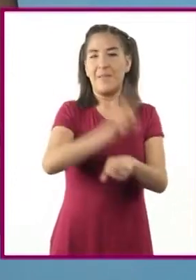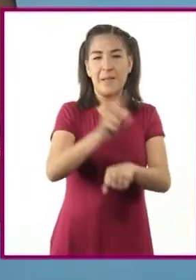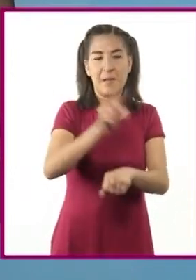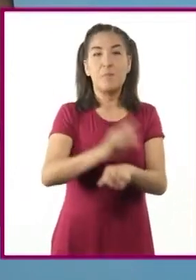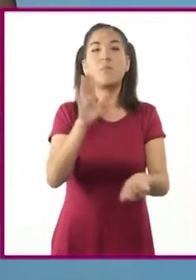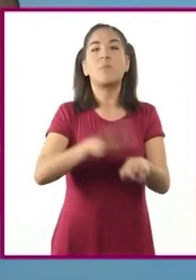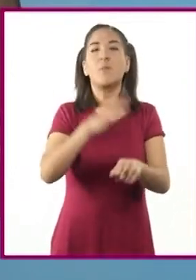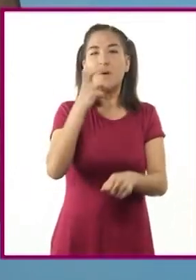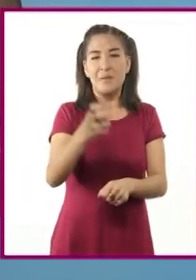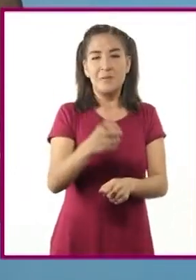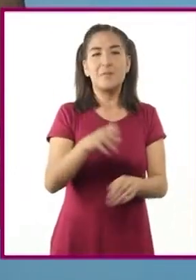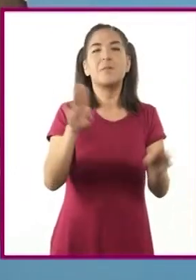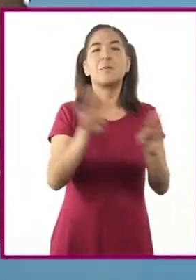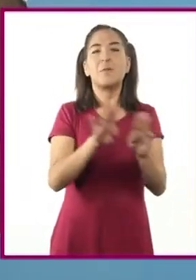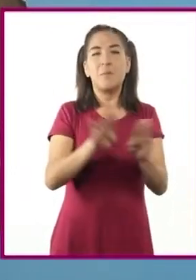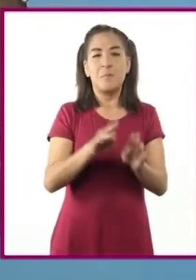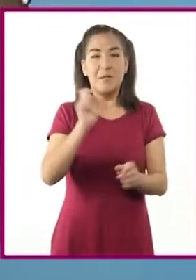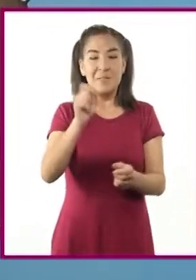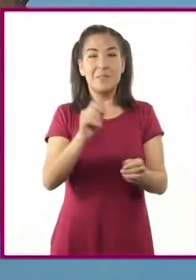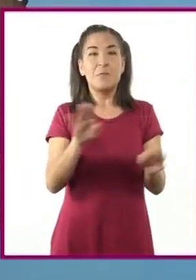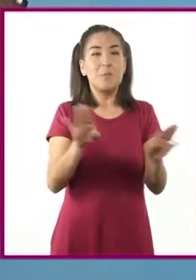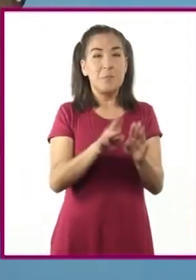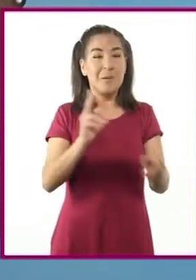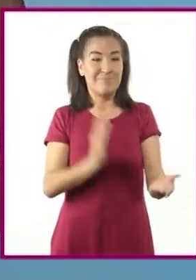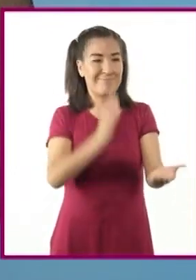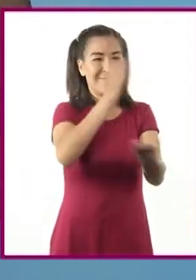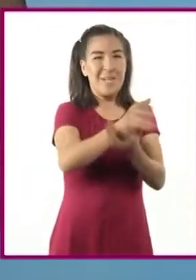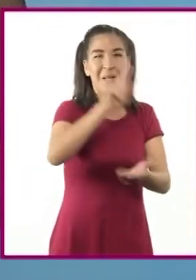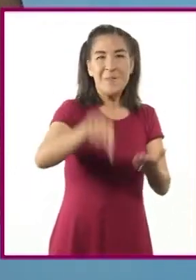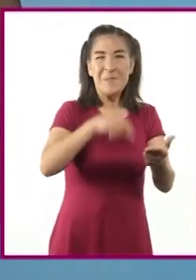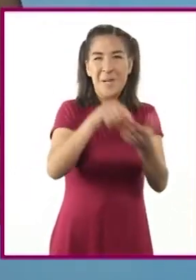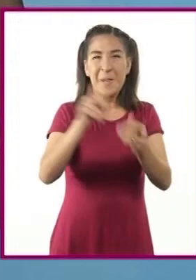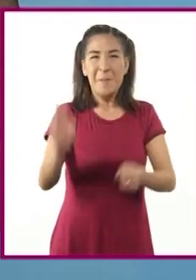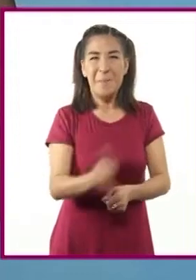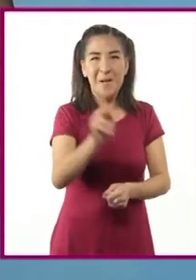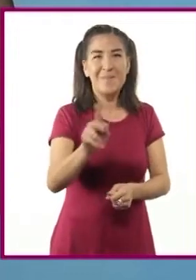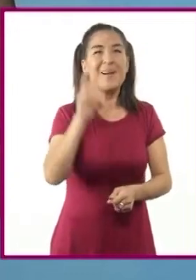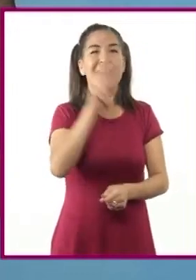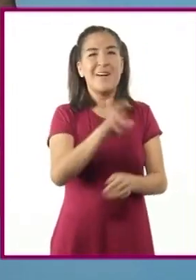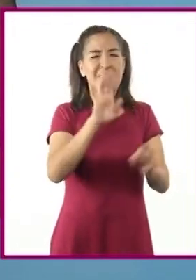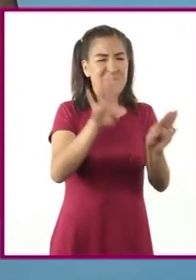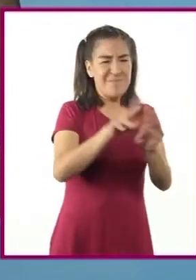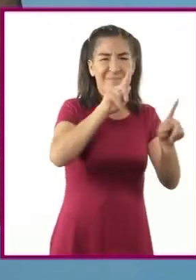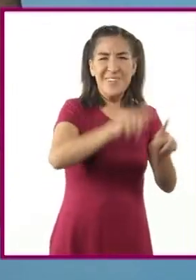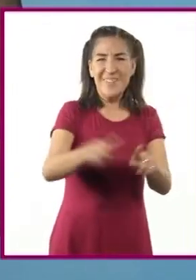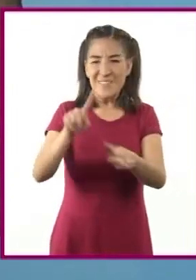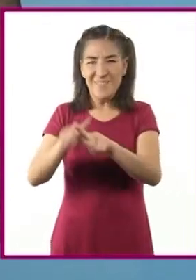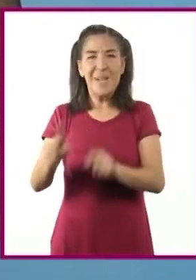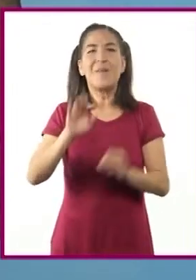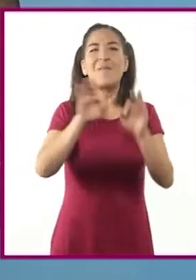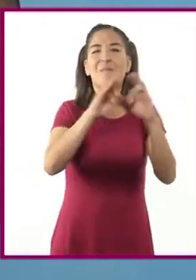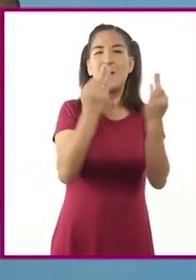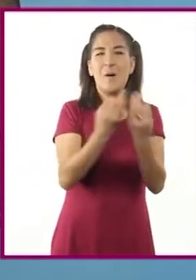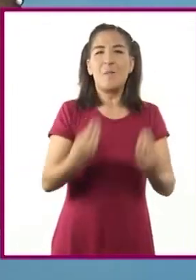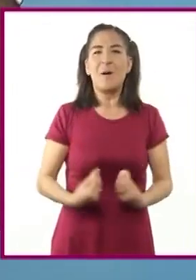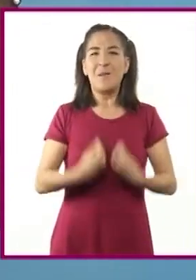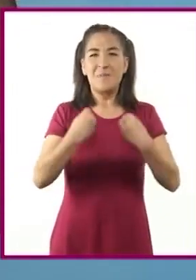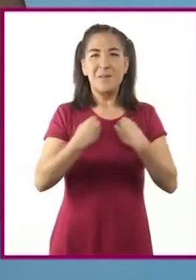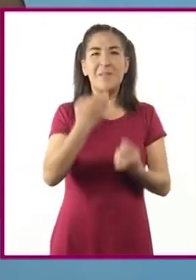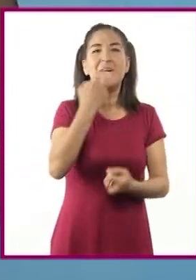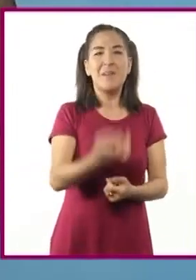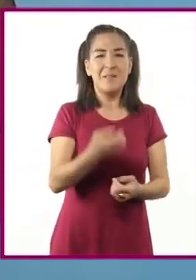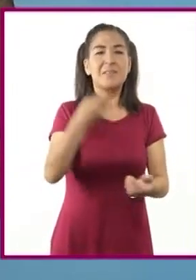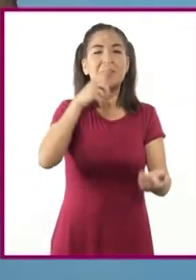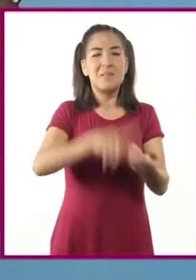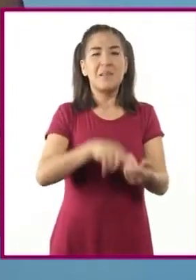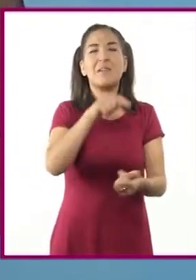Por ello es que cuando visitamos los espacios rurales podemos distinguir las formas y estilos de vida adecuados